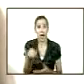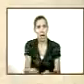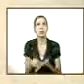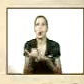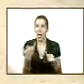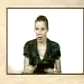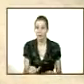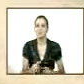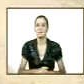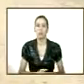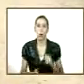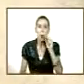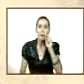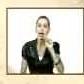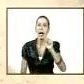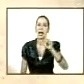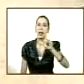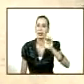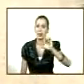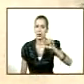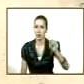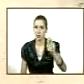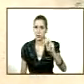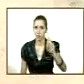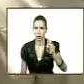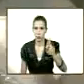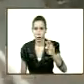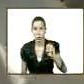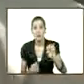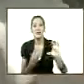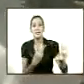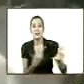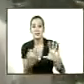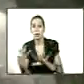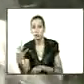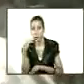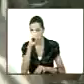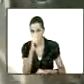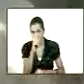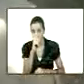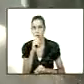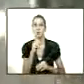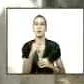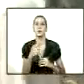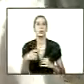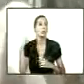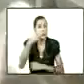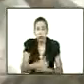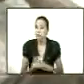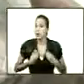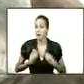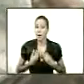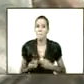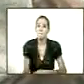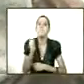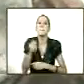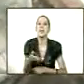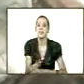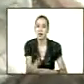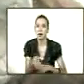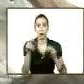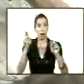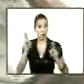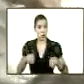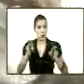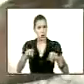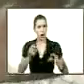para eso. Alejandro Antón tiene 78 años de edad y ha trabajado gran parte de su vida como pescador. A su juicio, ningún